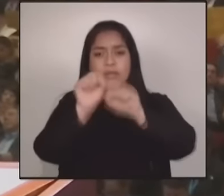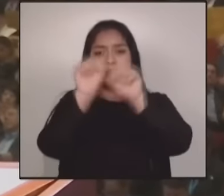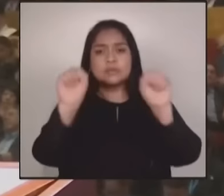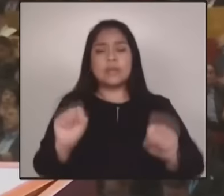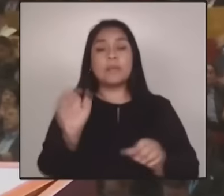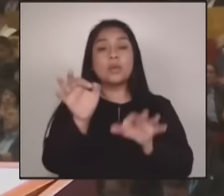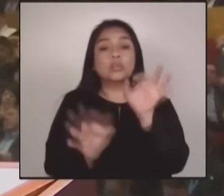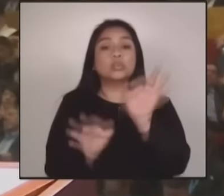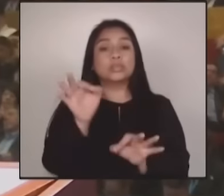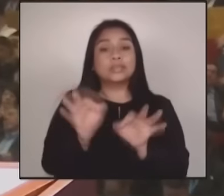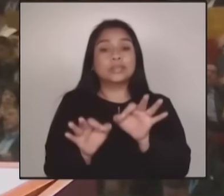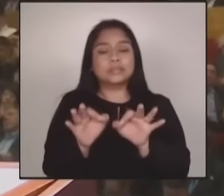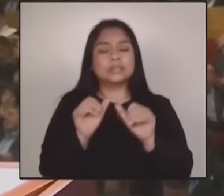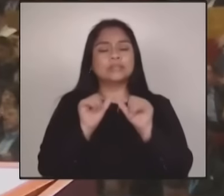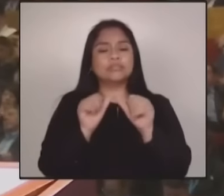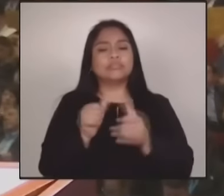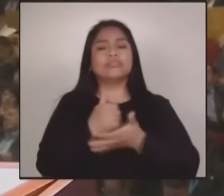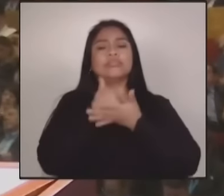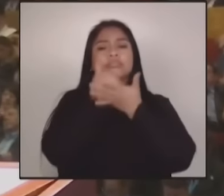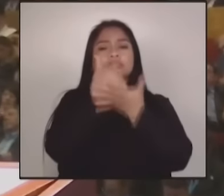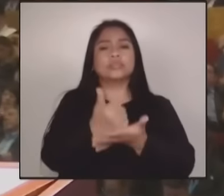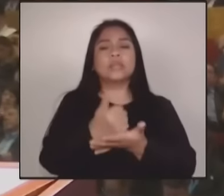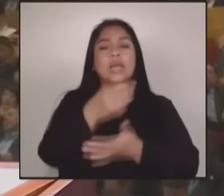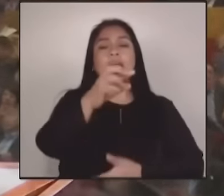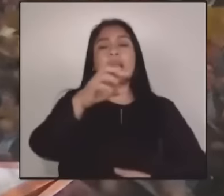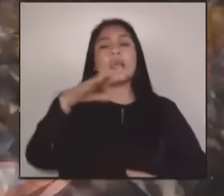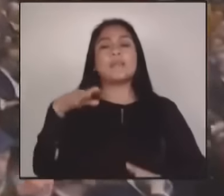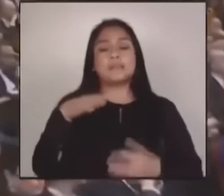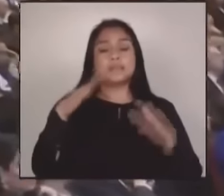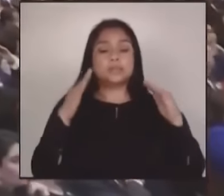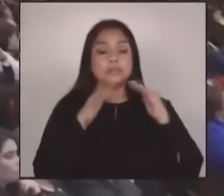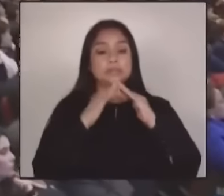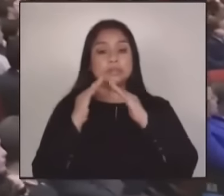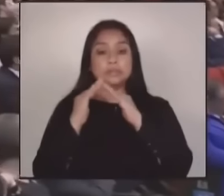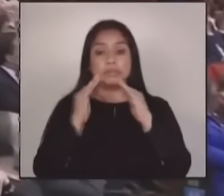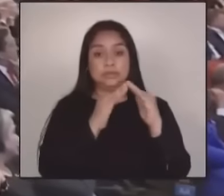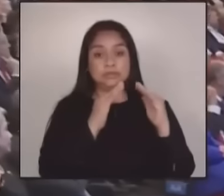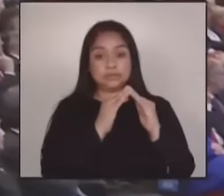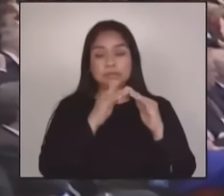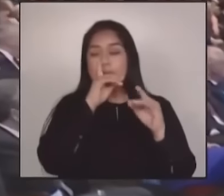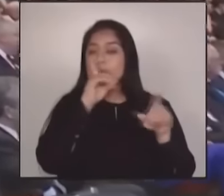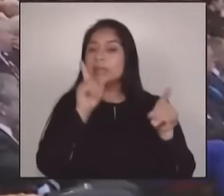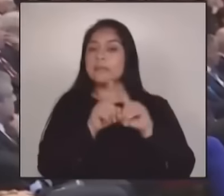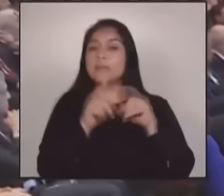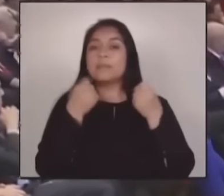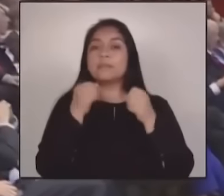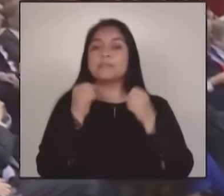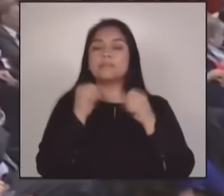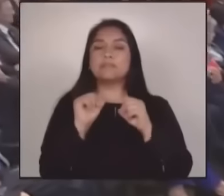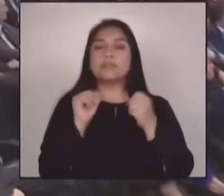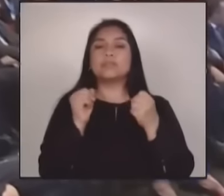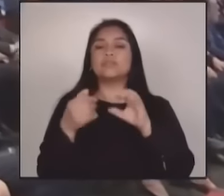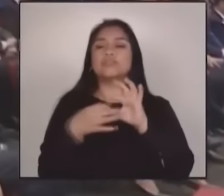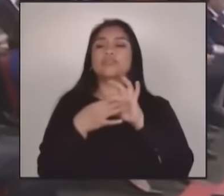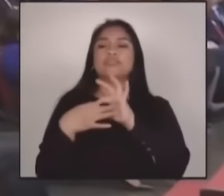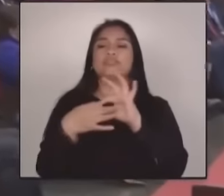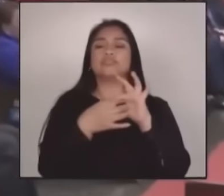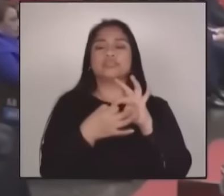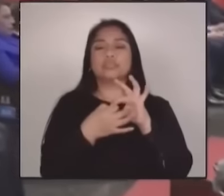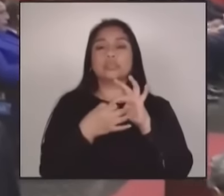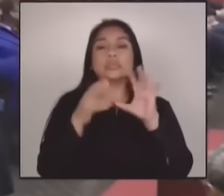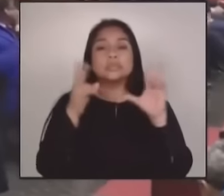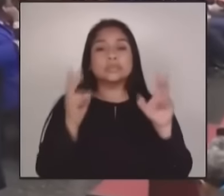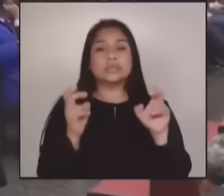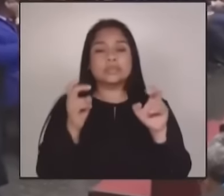justicia contribuirá a la paz en los hogares guatemaltecos y a la construcción conjunta de una región